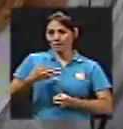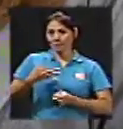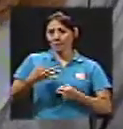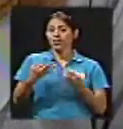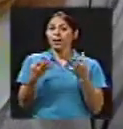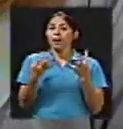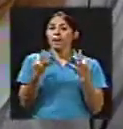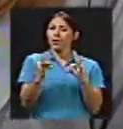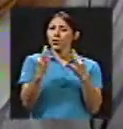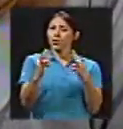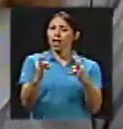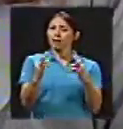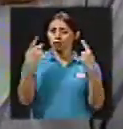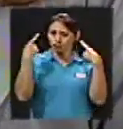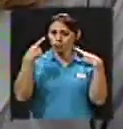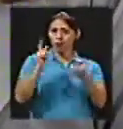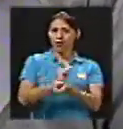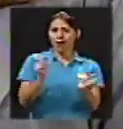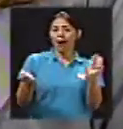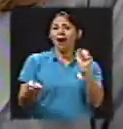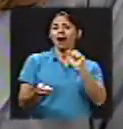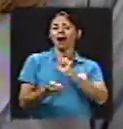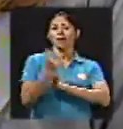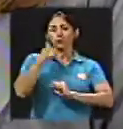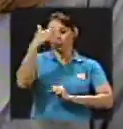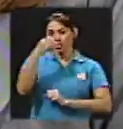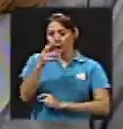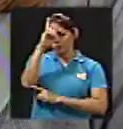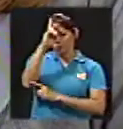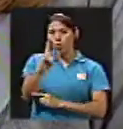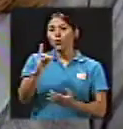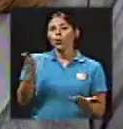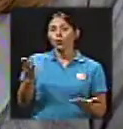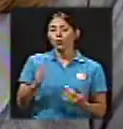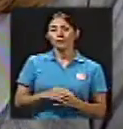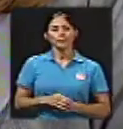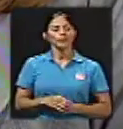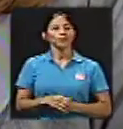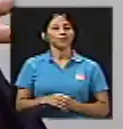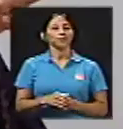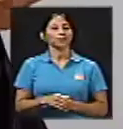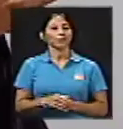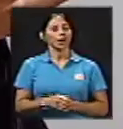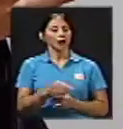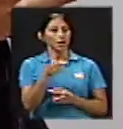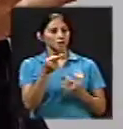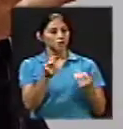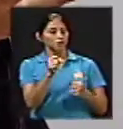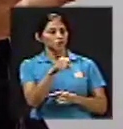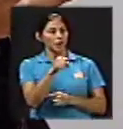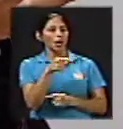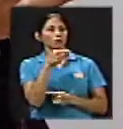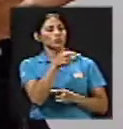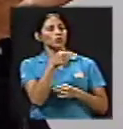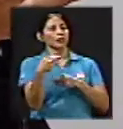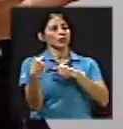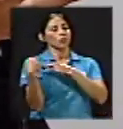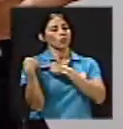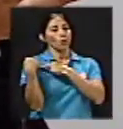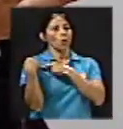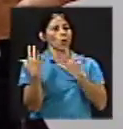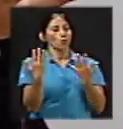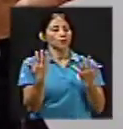procurando hacer el cambio, creo que es un gran privilegio. Claro. A usted le tocó, entre